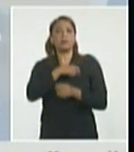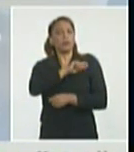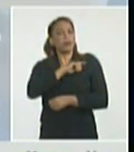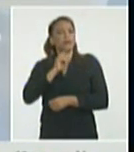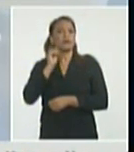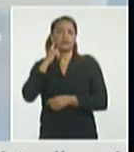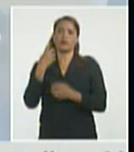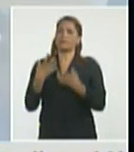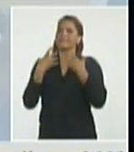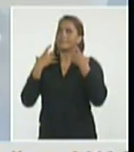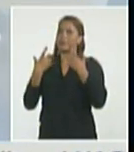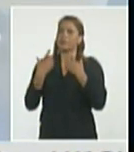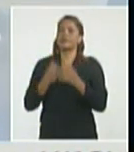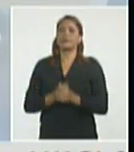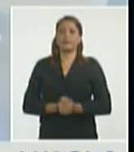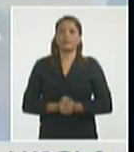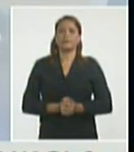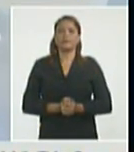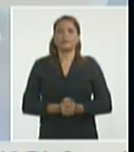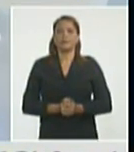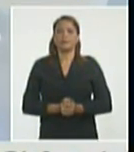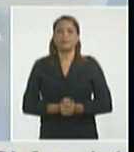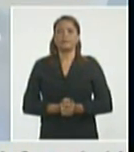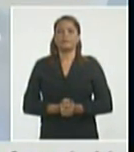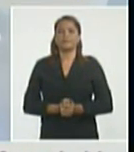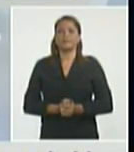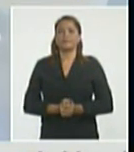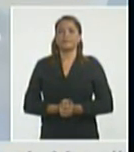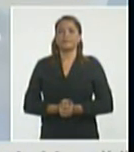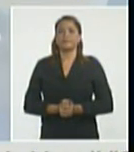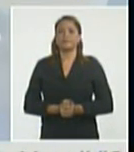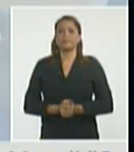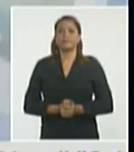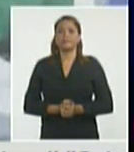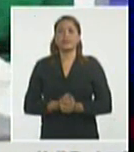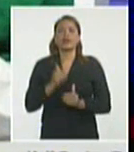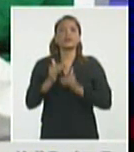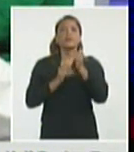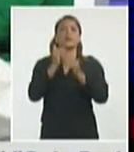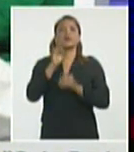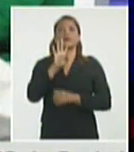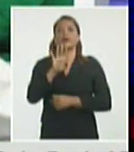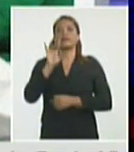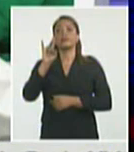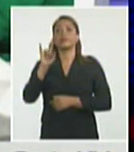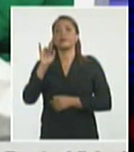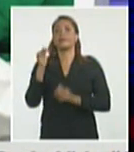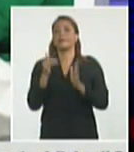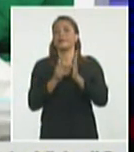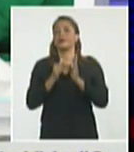sumamente importante tener este indicador. Se procesaron